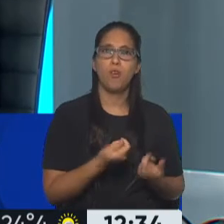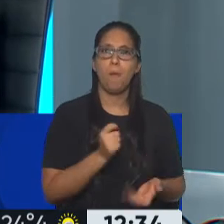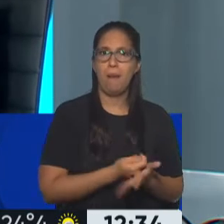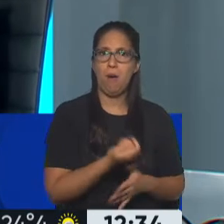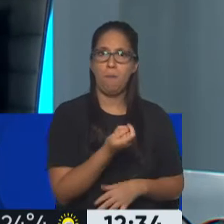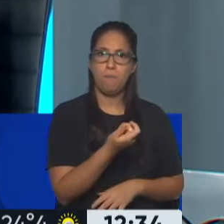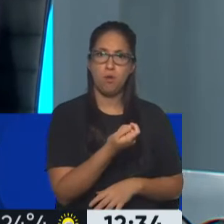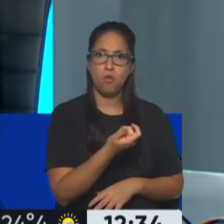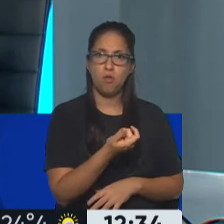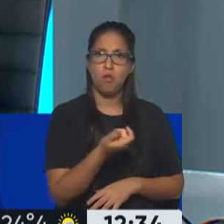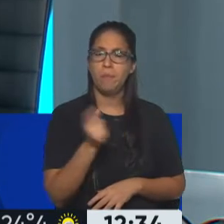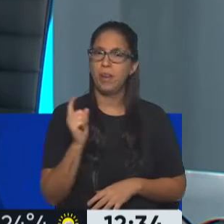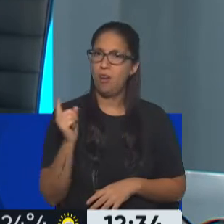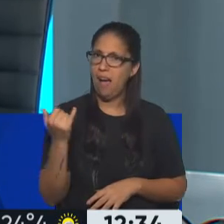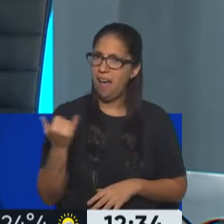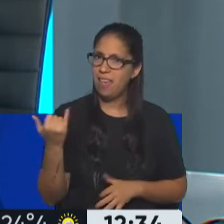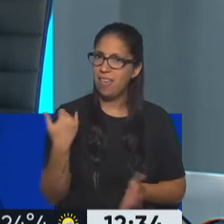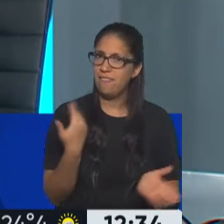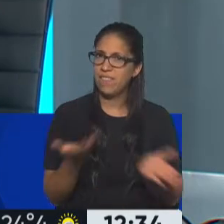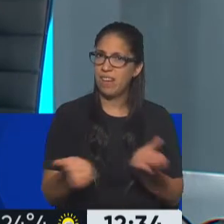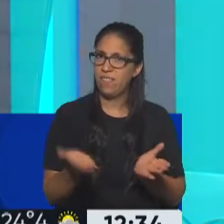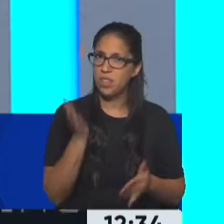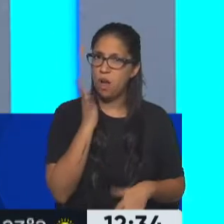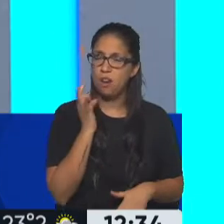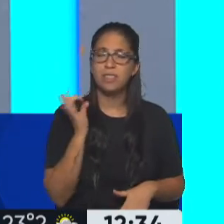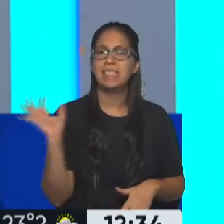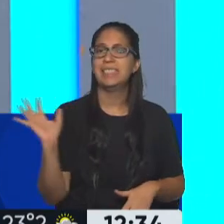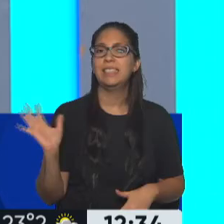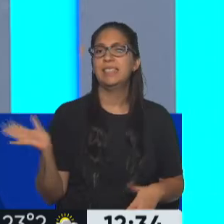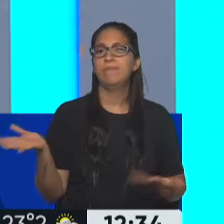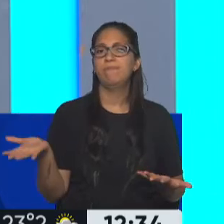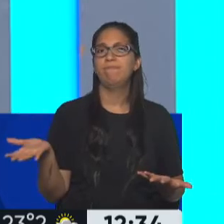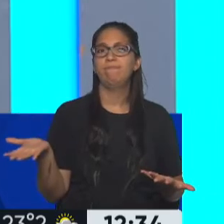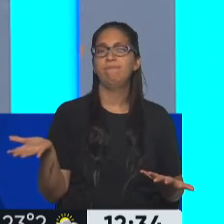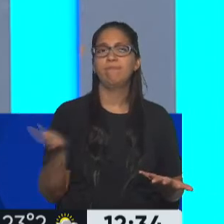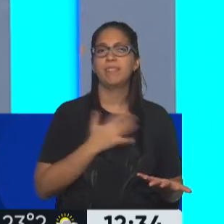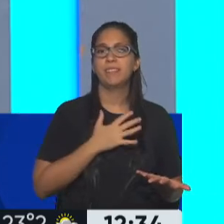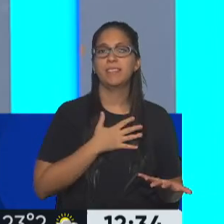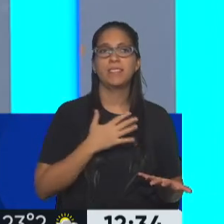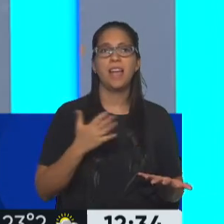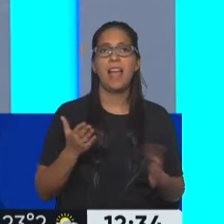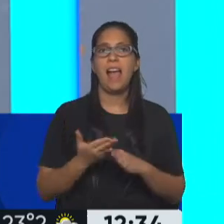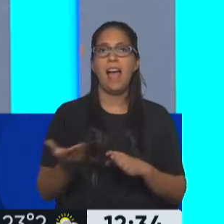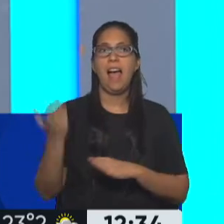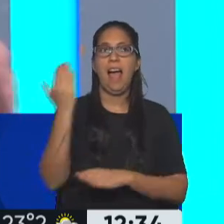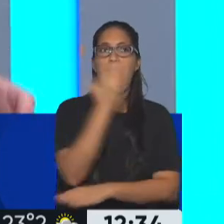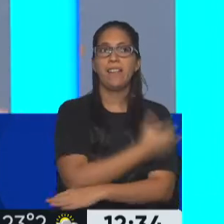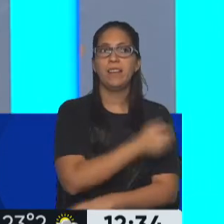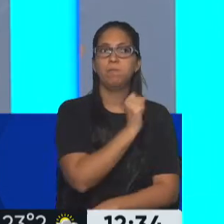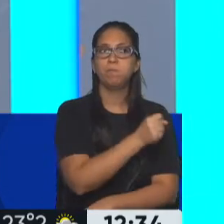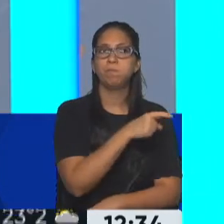un ahorro del consumo de energía, pero lamentablemente, como la historia marca tu comportamiento,